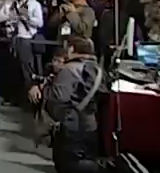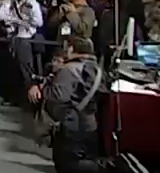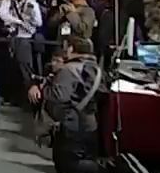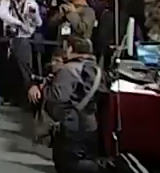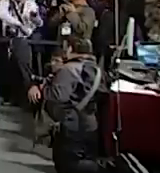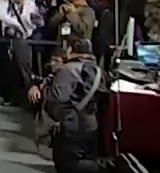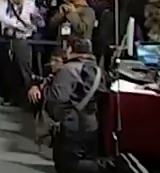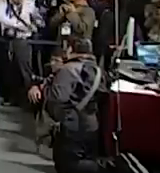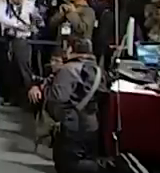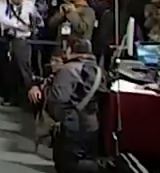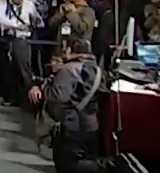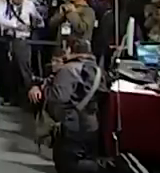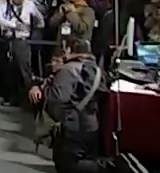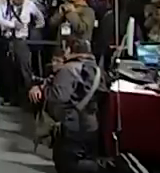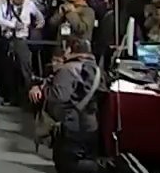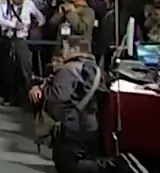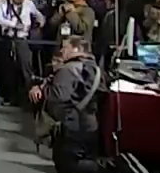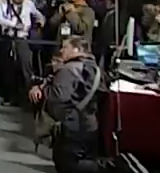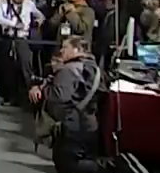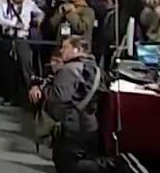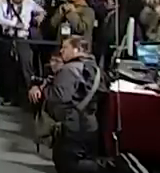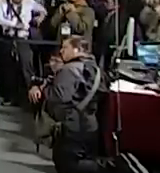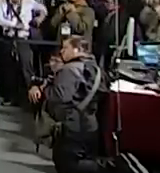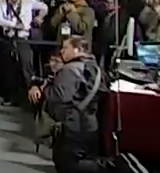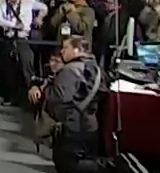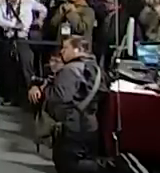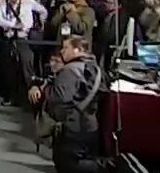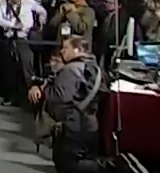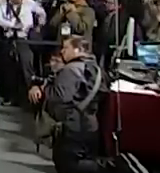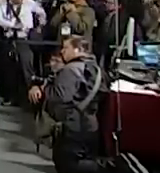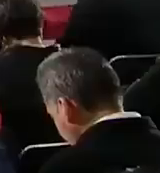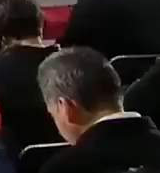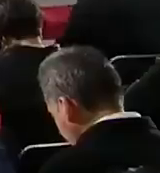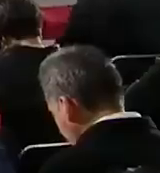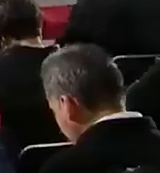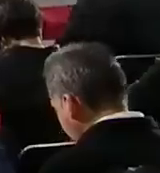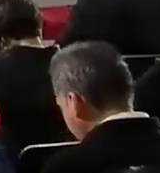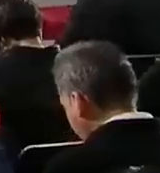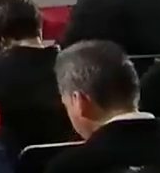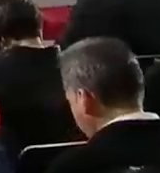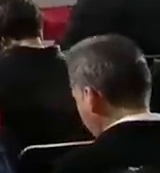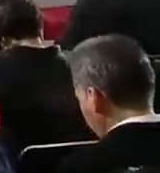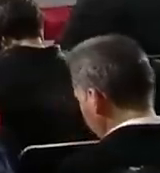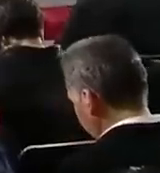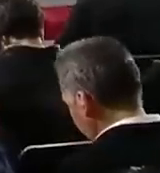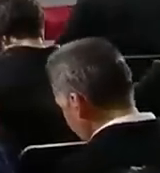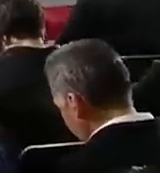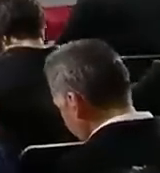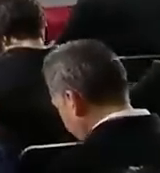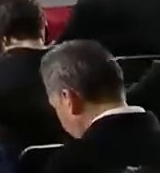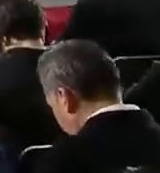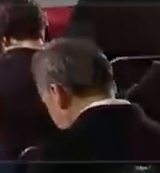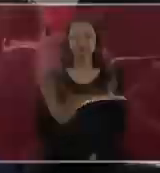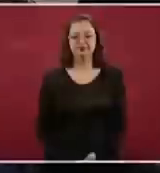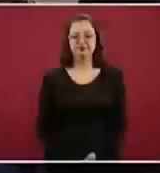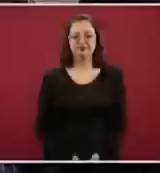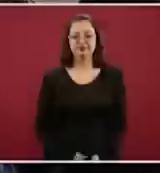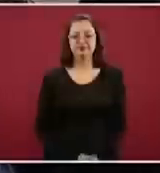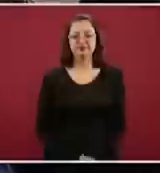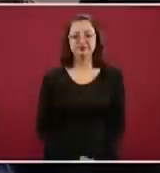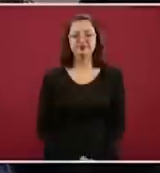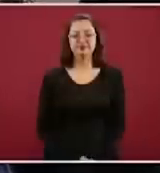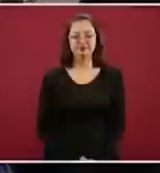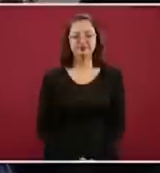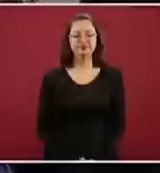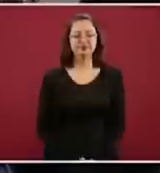¿Qué? No, como quieran. Bueno, bueno. Gracias. Bueno. Gracias a todas,